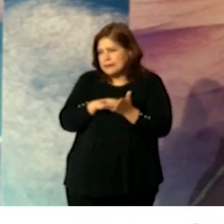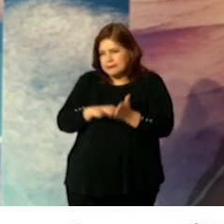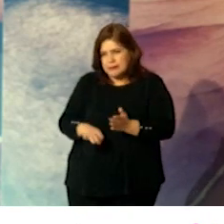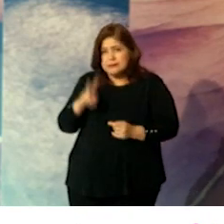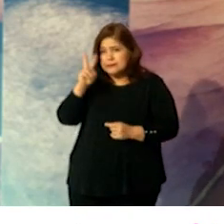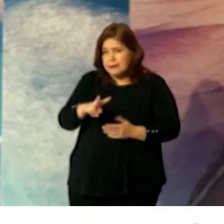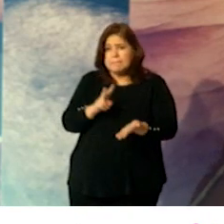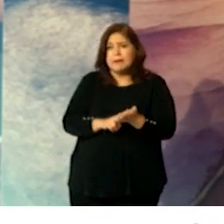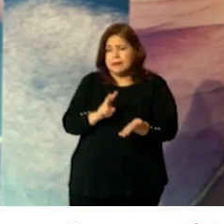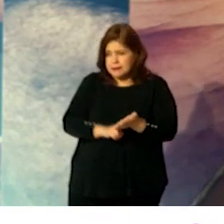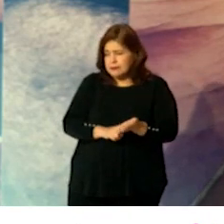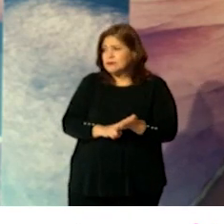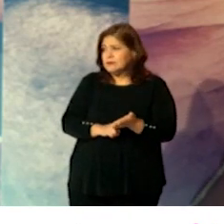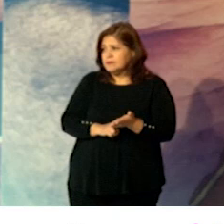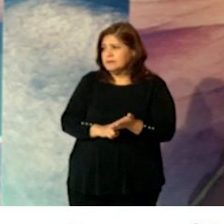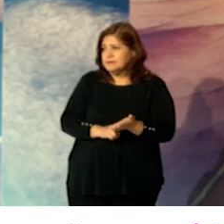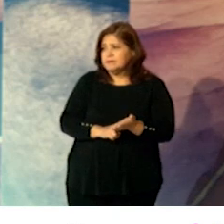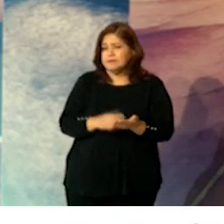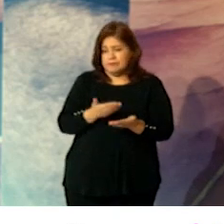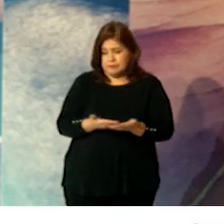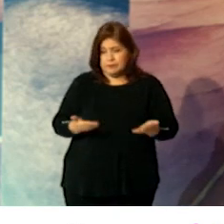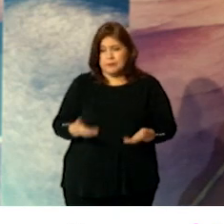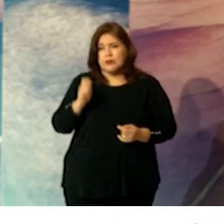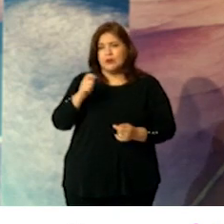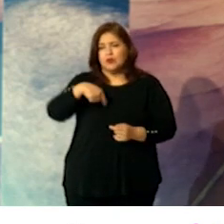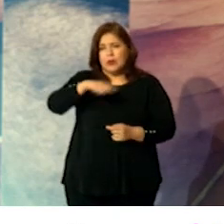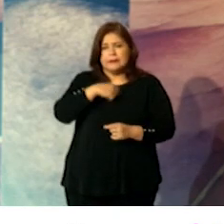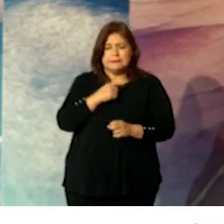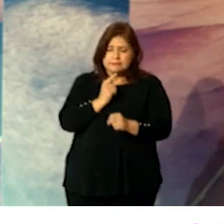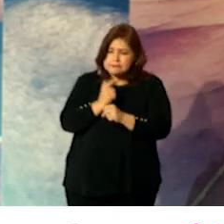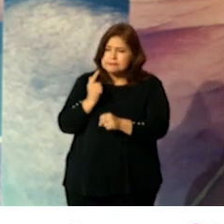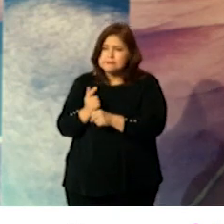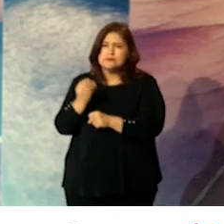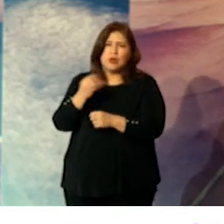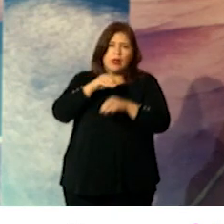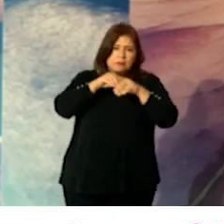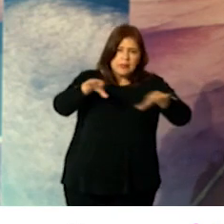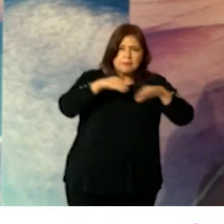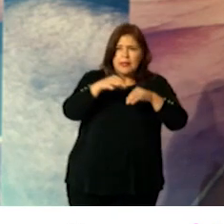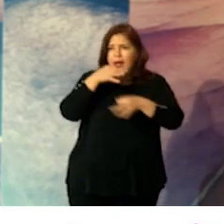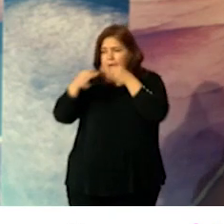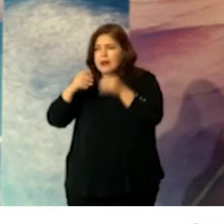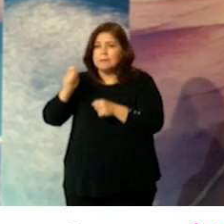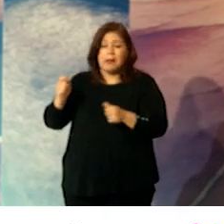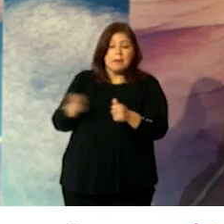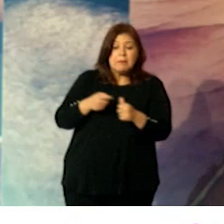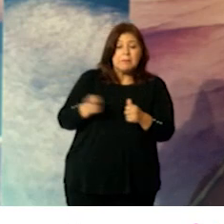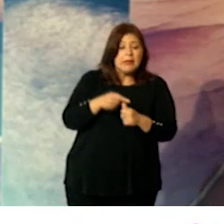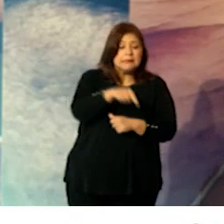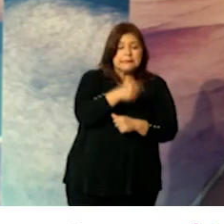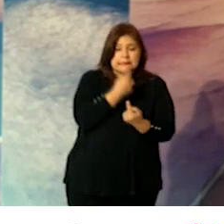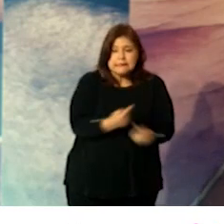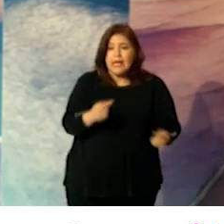súper valioso el que hoy en día nos demos cuenta de que hay muchas campañas y procesos políticos que dicen los niños van primero. ¿no?